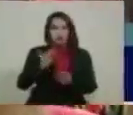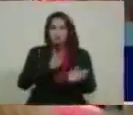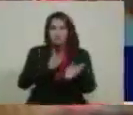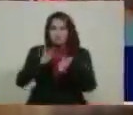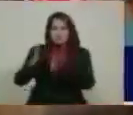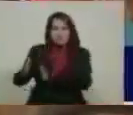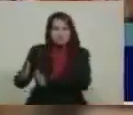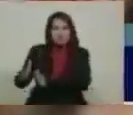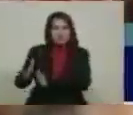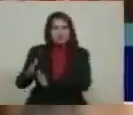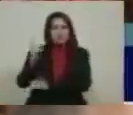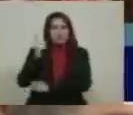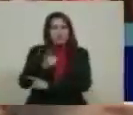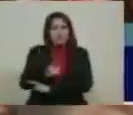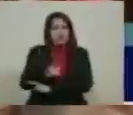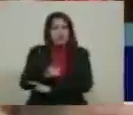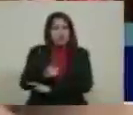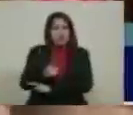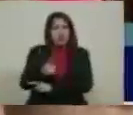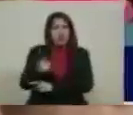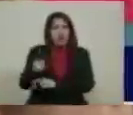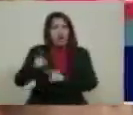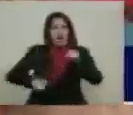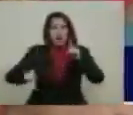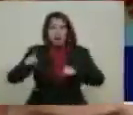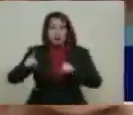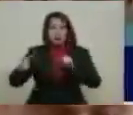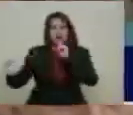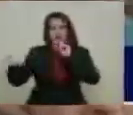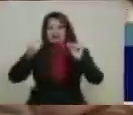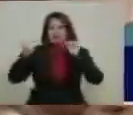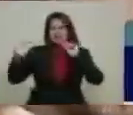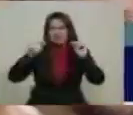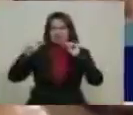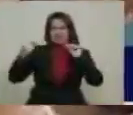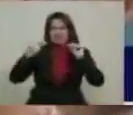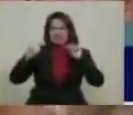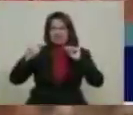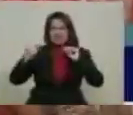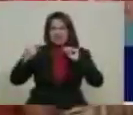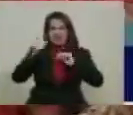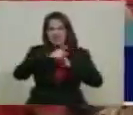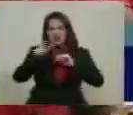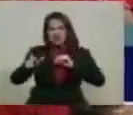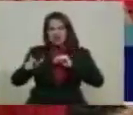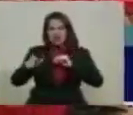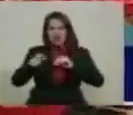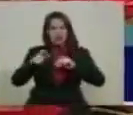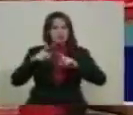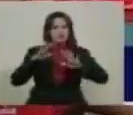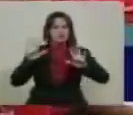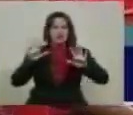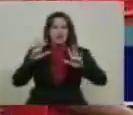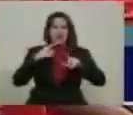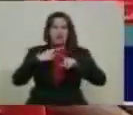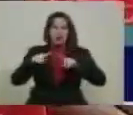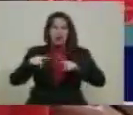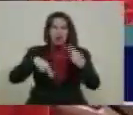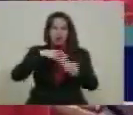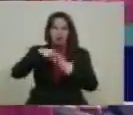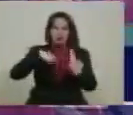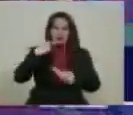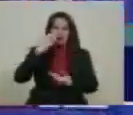A veces se conforman rivalidades, así es el ser humano. Pero los revolucionarios tenemos que